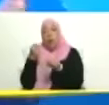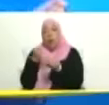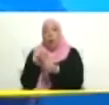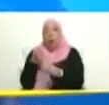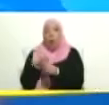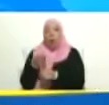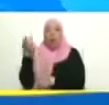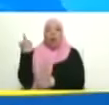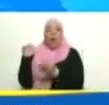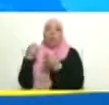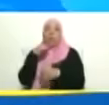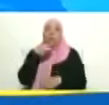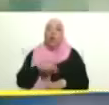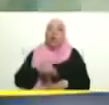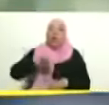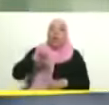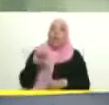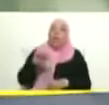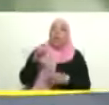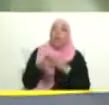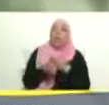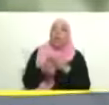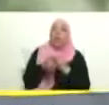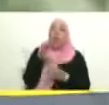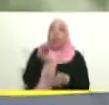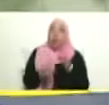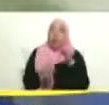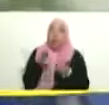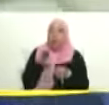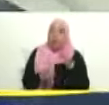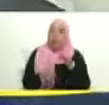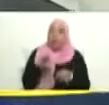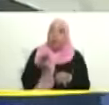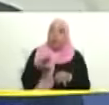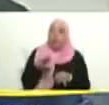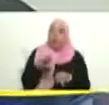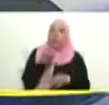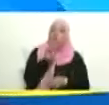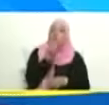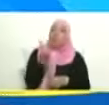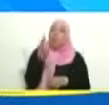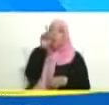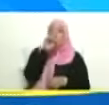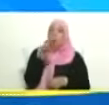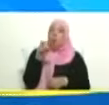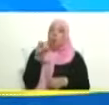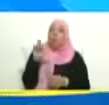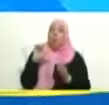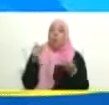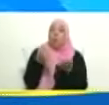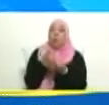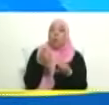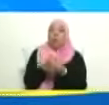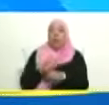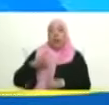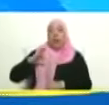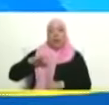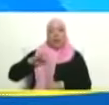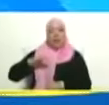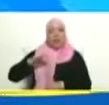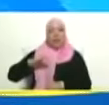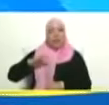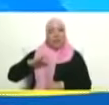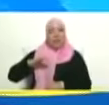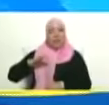esa época histórica de la Policía Técnica Judicial, y a los 22 años de su refundación como 6CPC